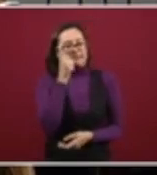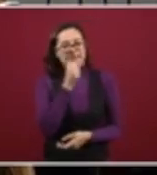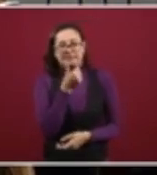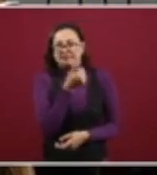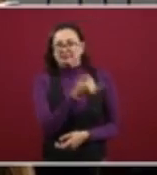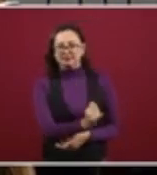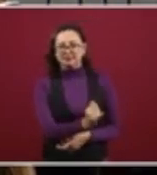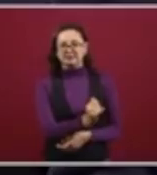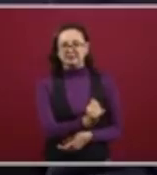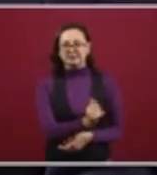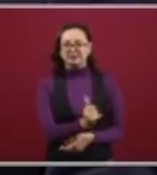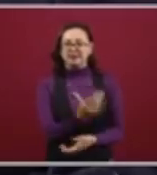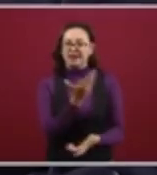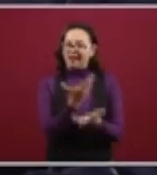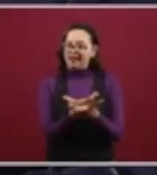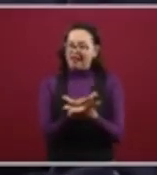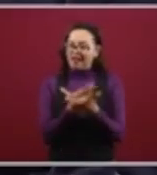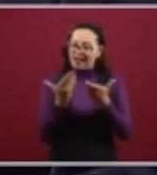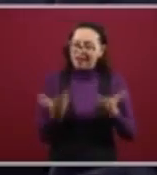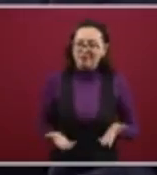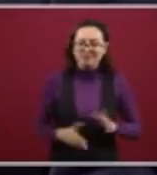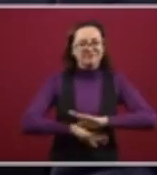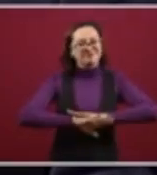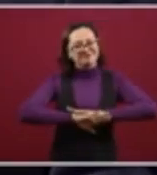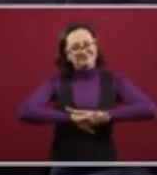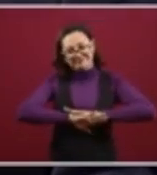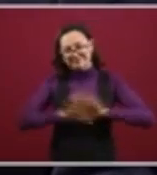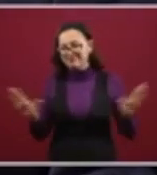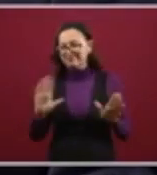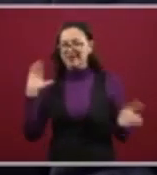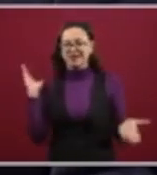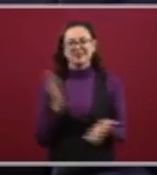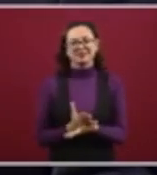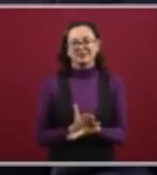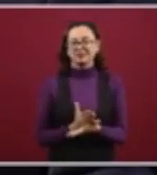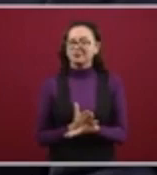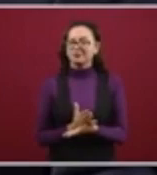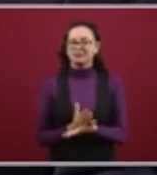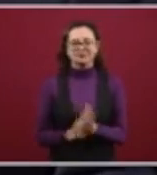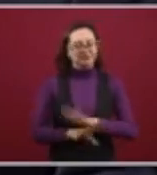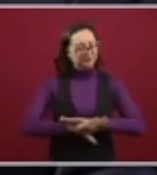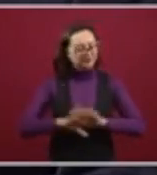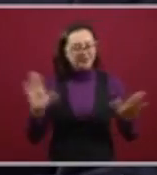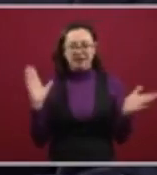y eso ya no va a continuar.